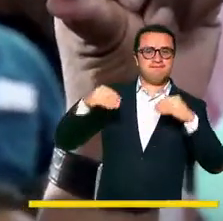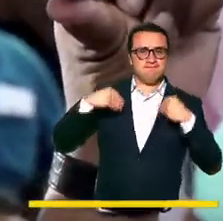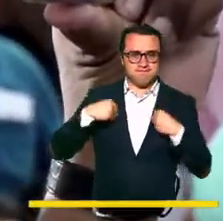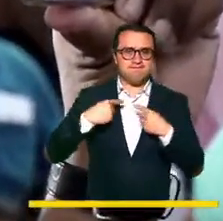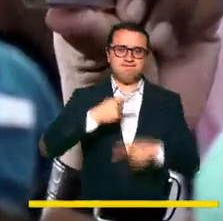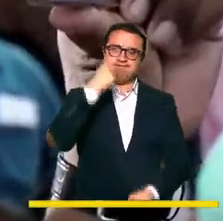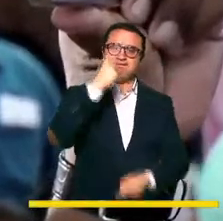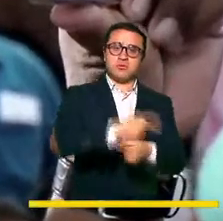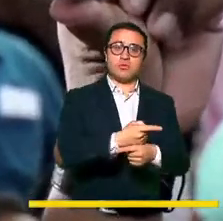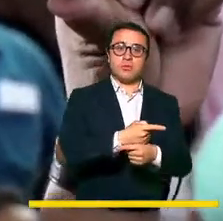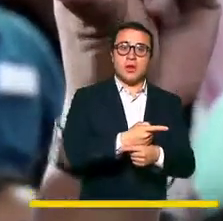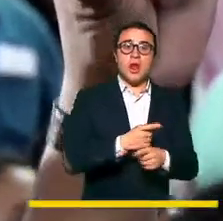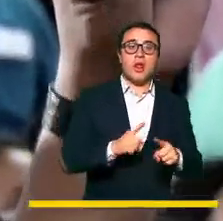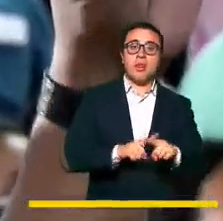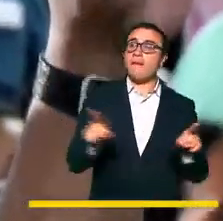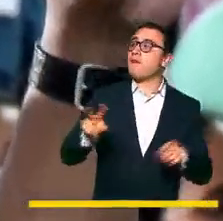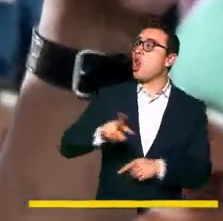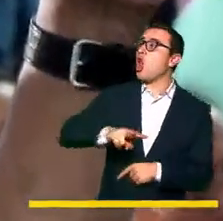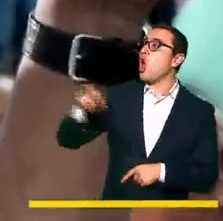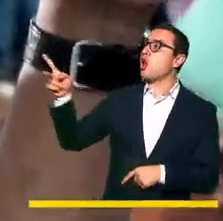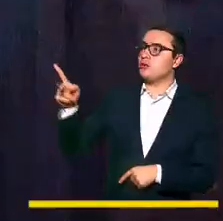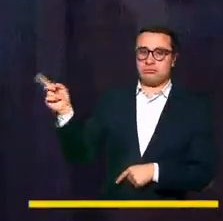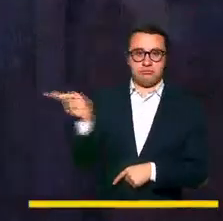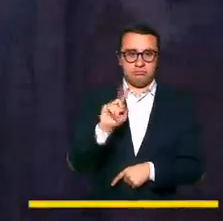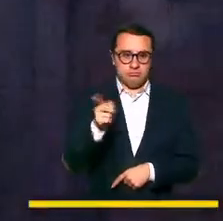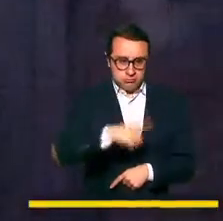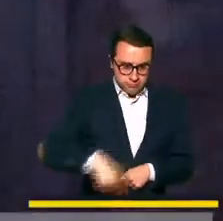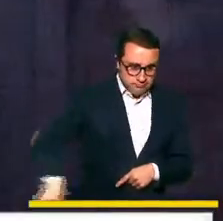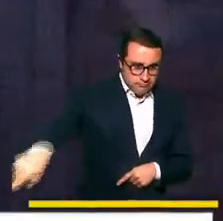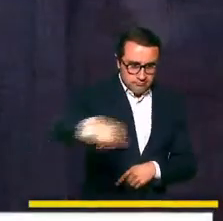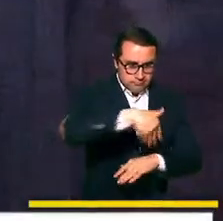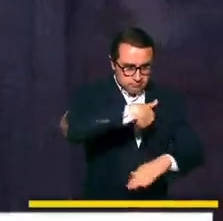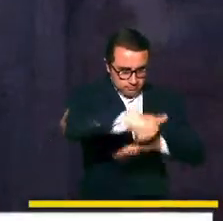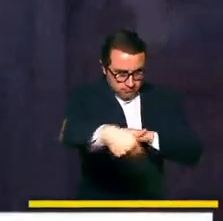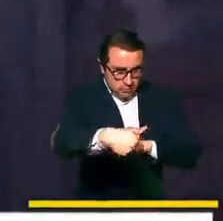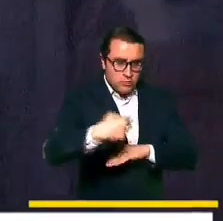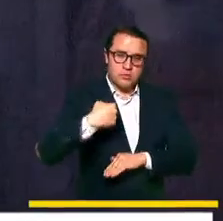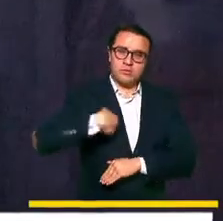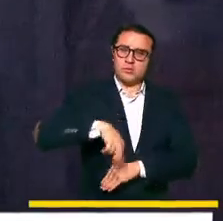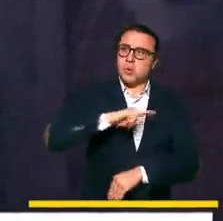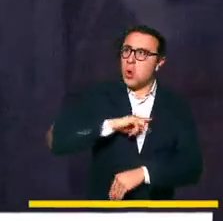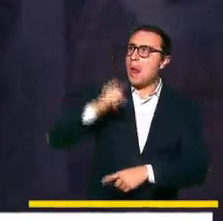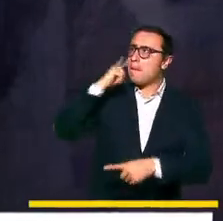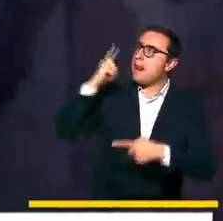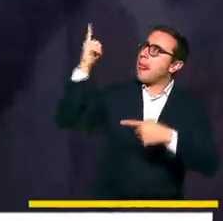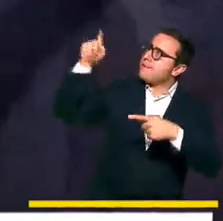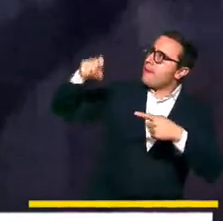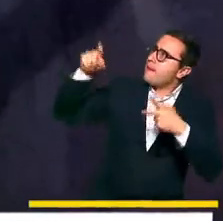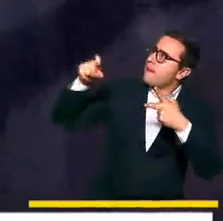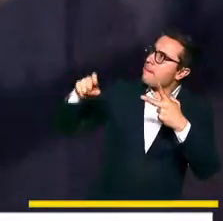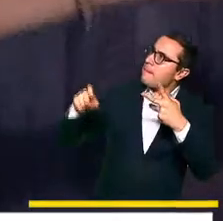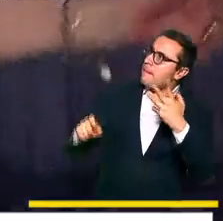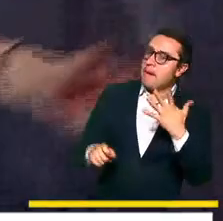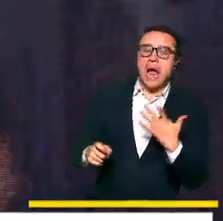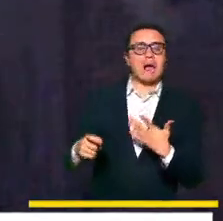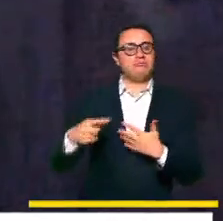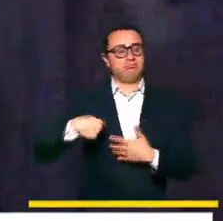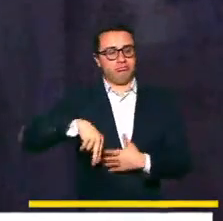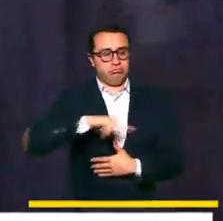no que otros hagan, ustedes están pidiéndonos a nosotros que hagamos tal cosa,